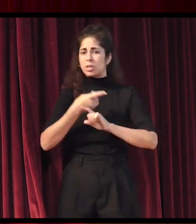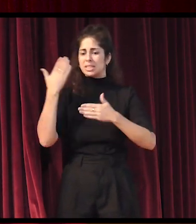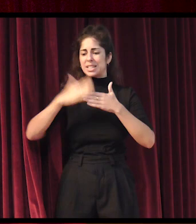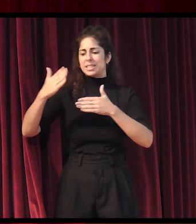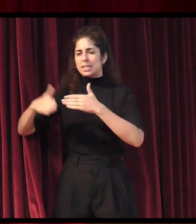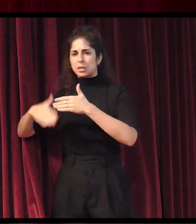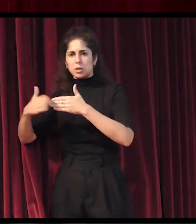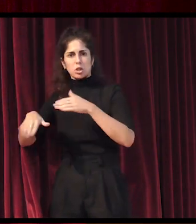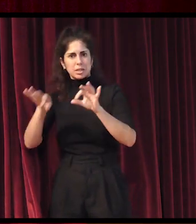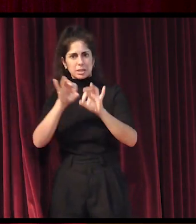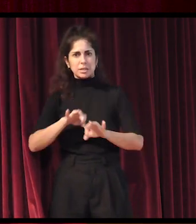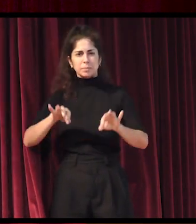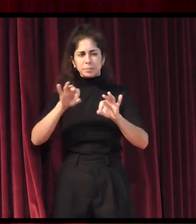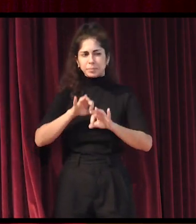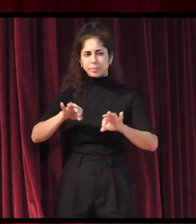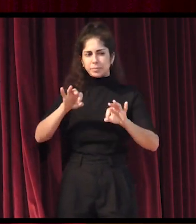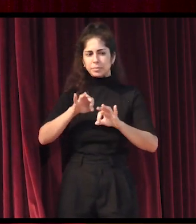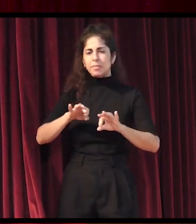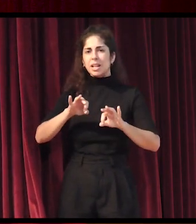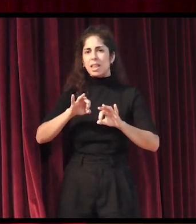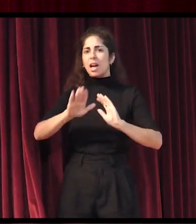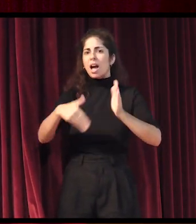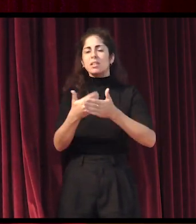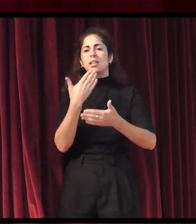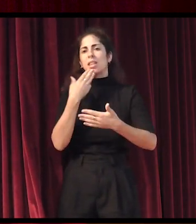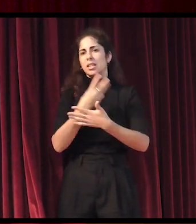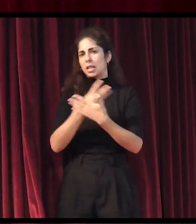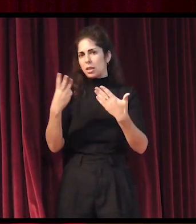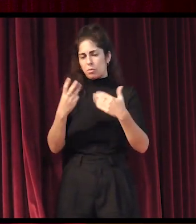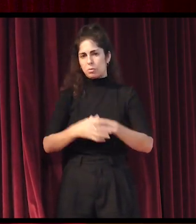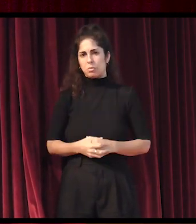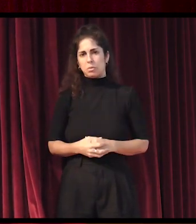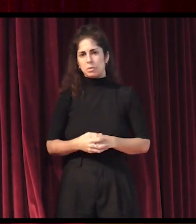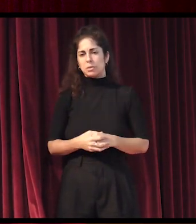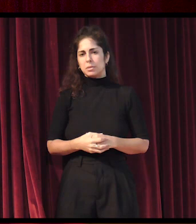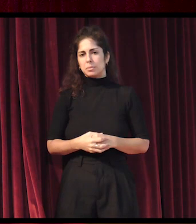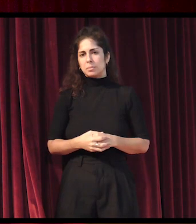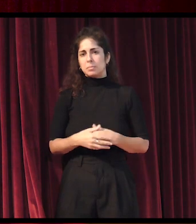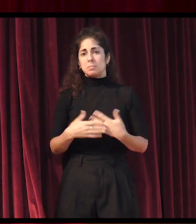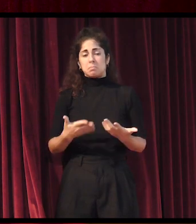se realicen antes de que el menor cumpla 18 años. Seguimos esperando.